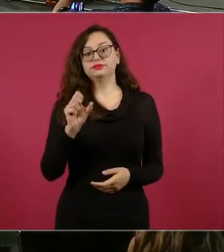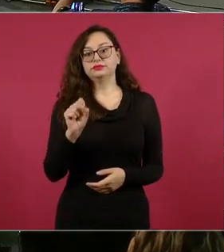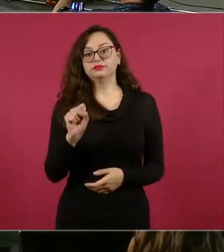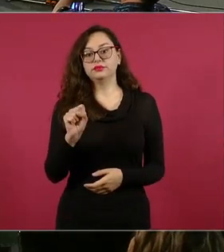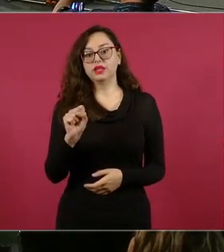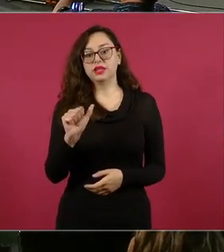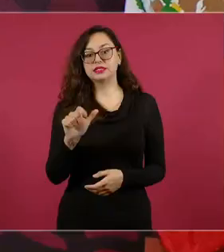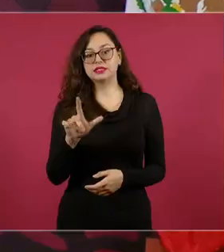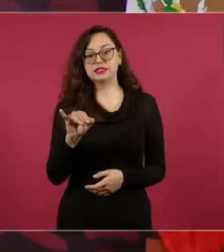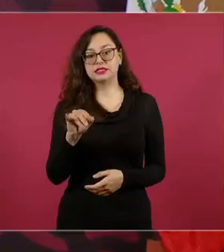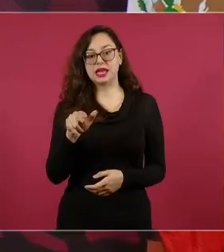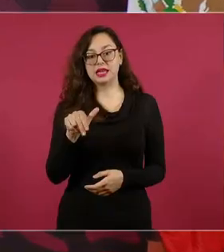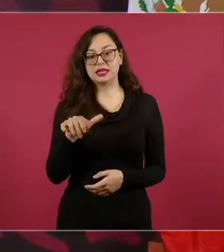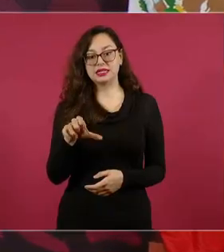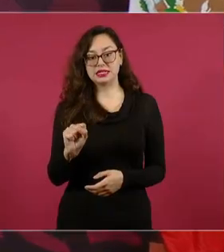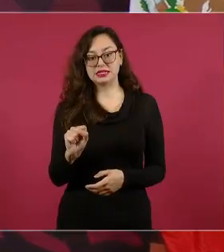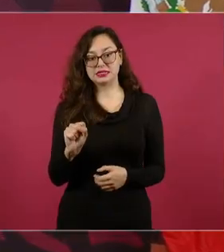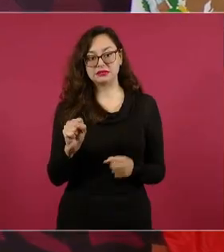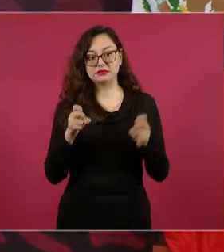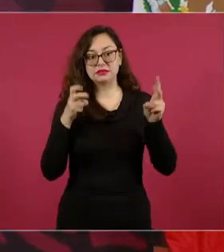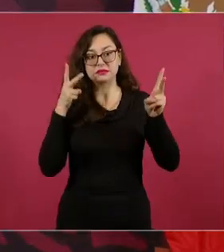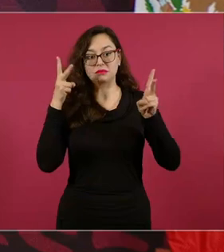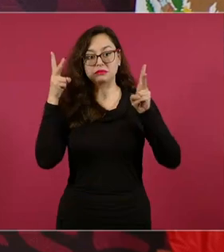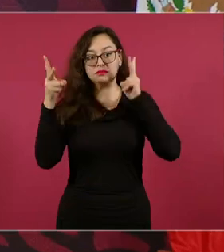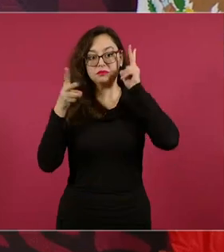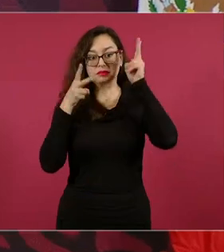a Stanford.